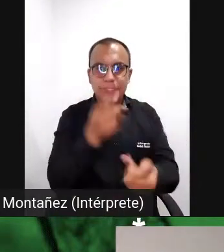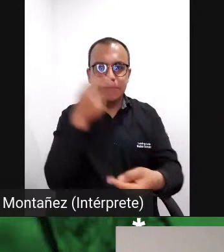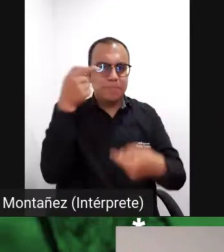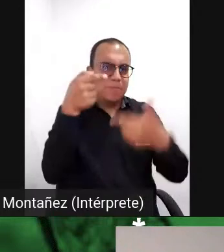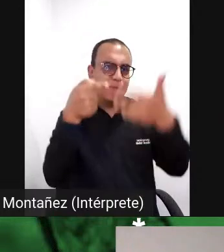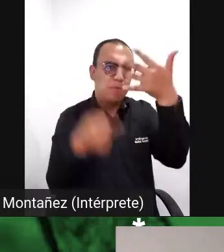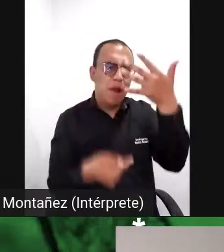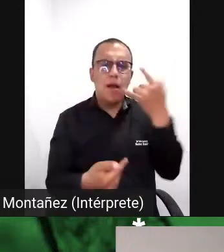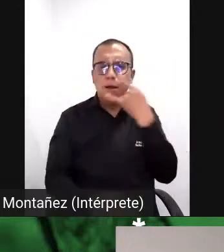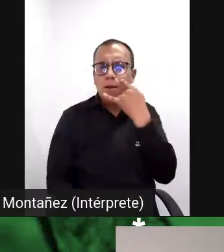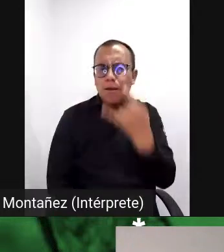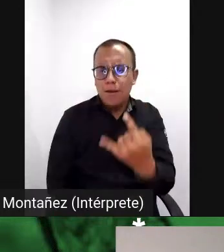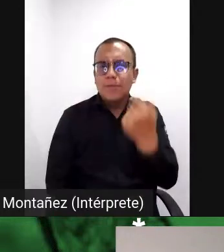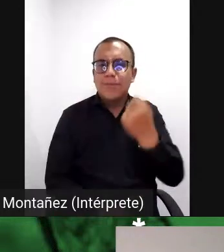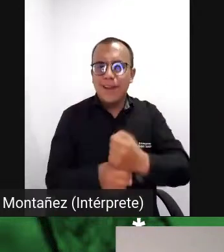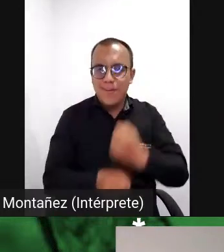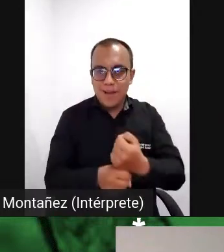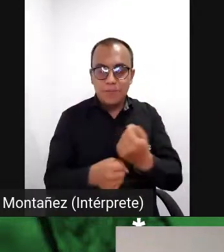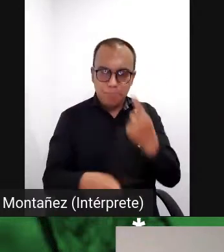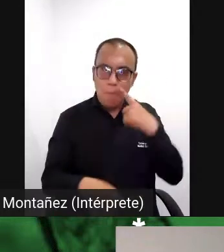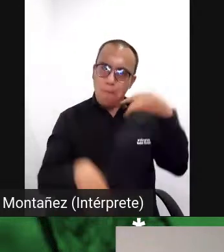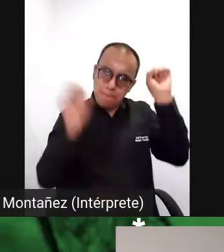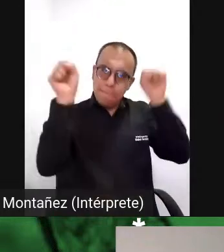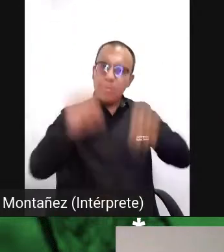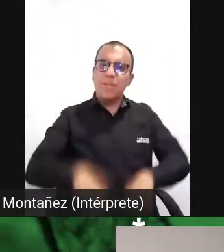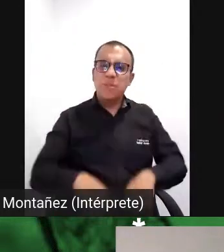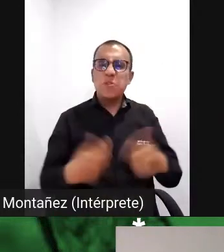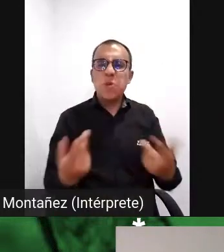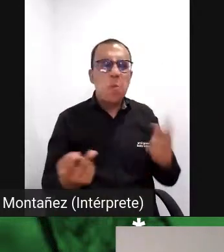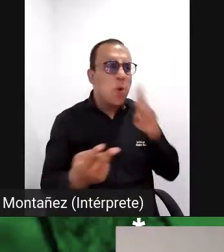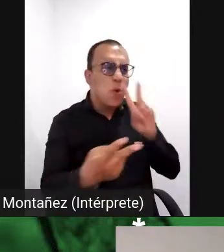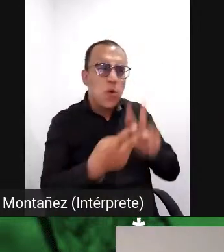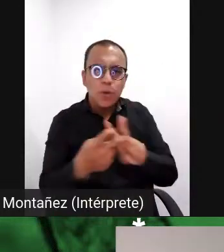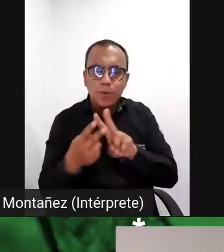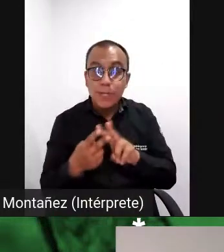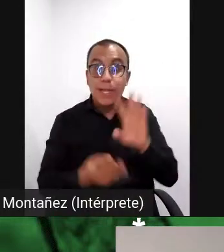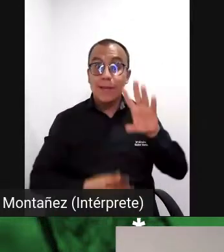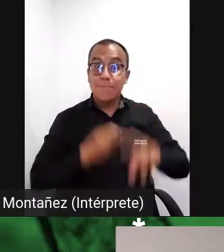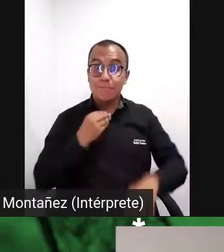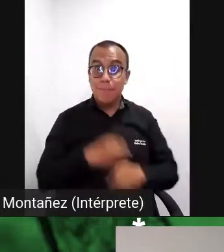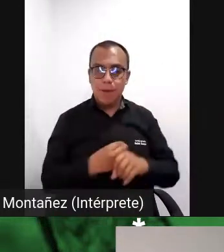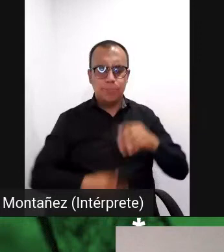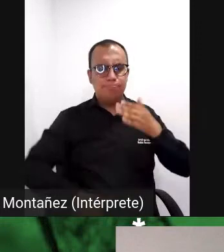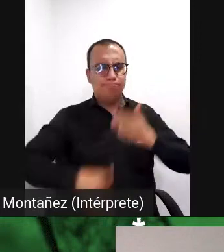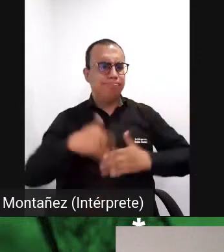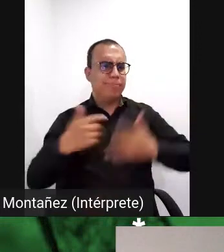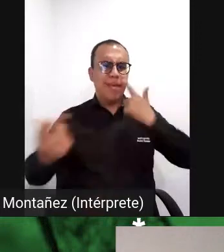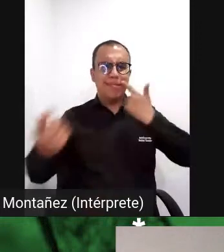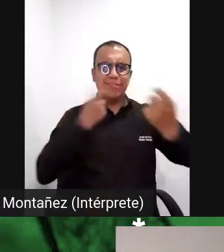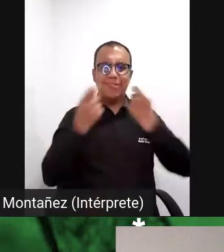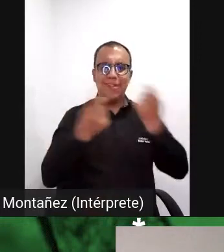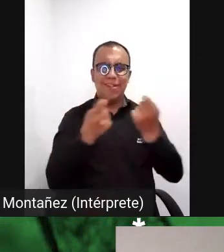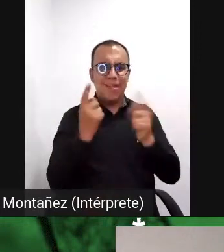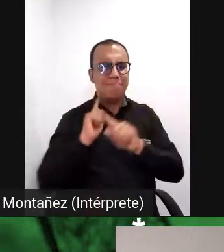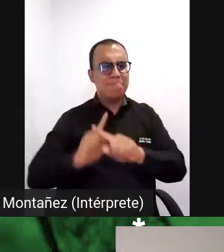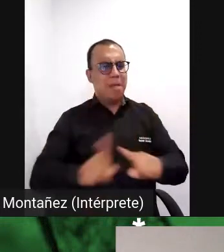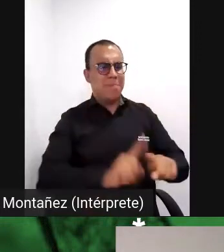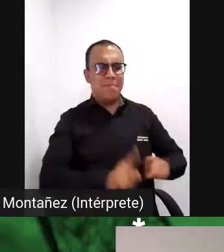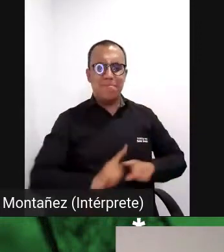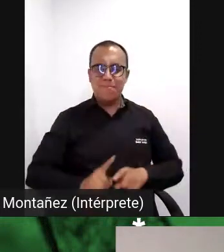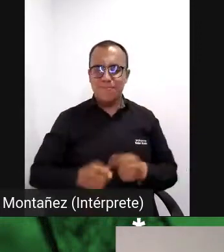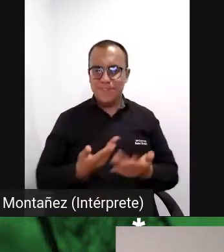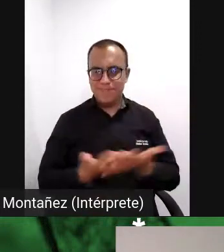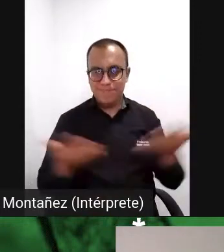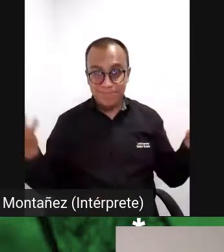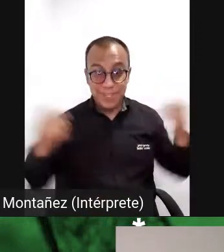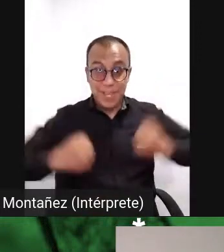este trabajo pues puede permitirnos conocer y a partir de ello generar estrategias de protección de esta biodiversidad tan, tan rica para la